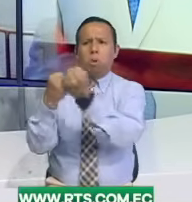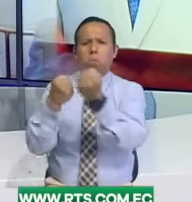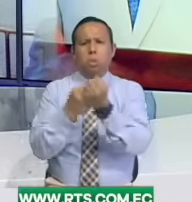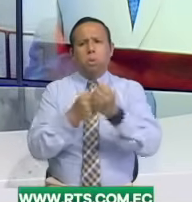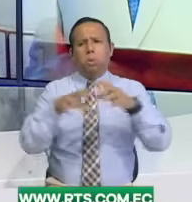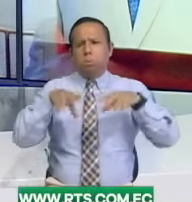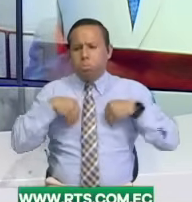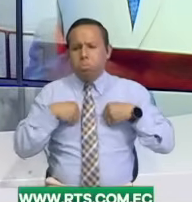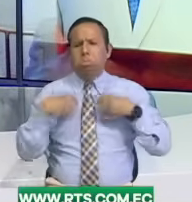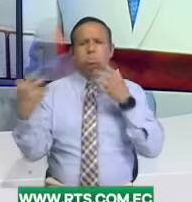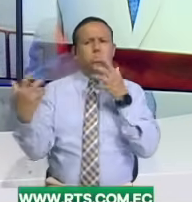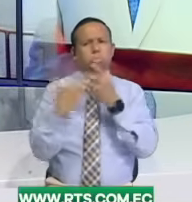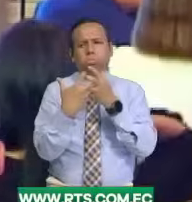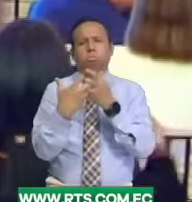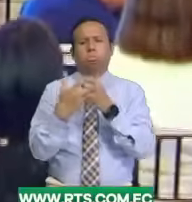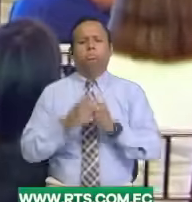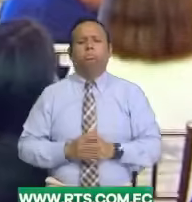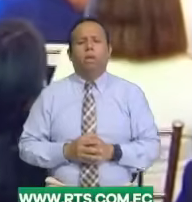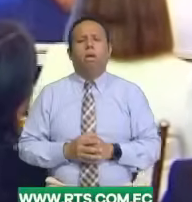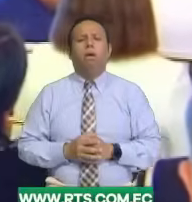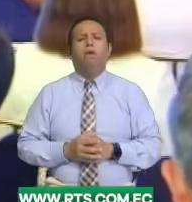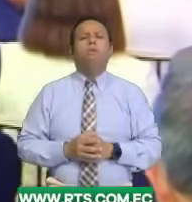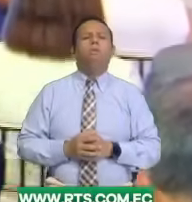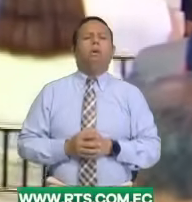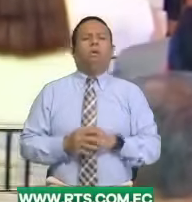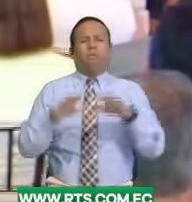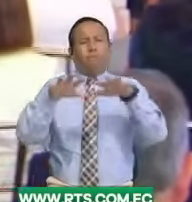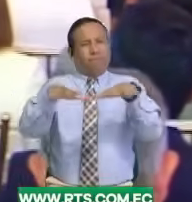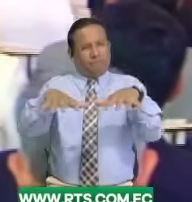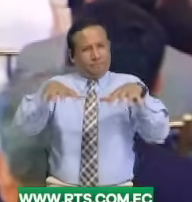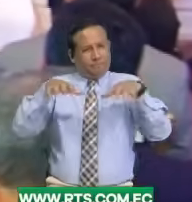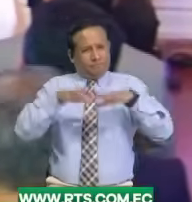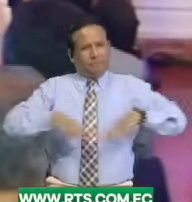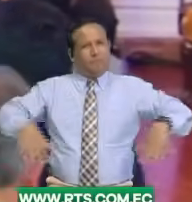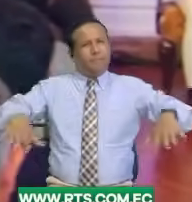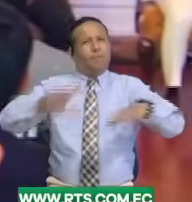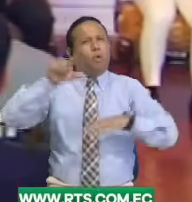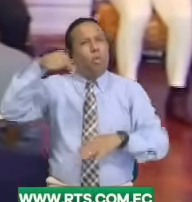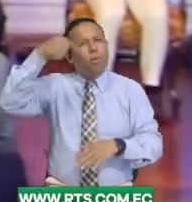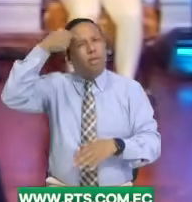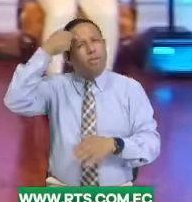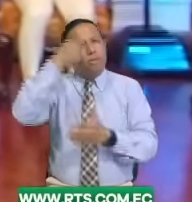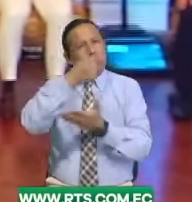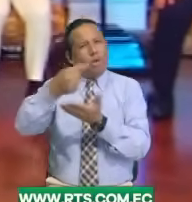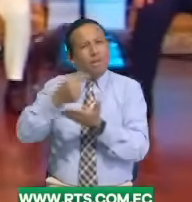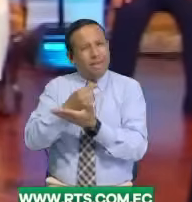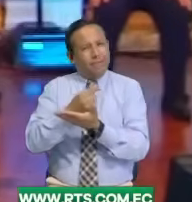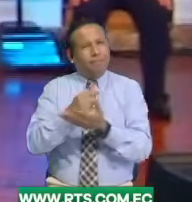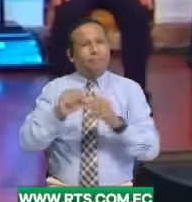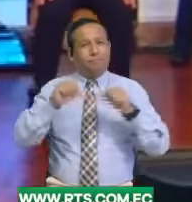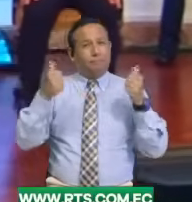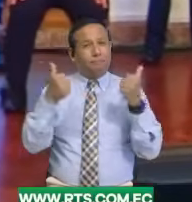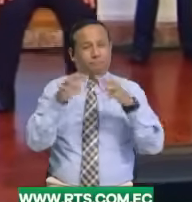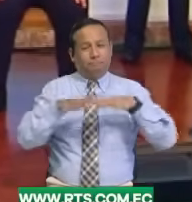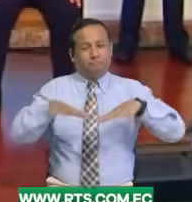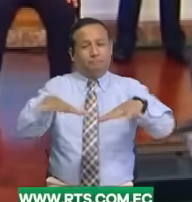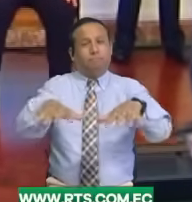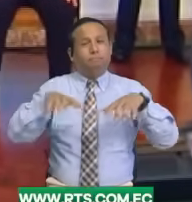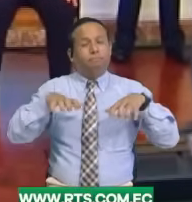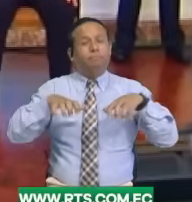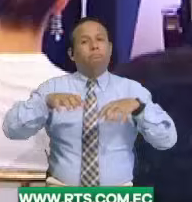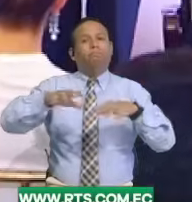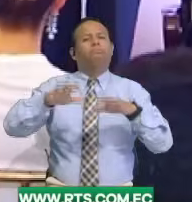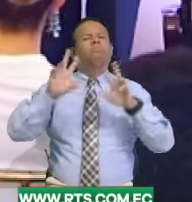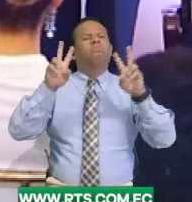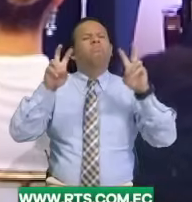ecuatorianos. En el Salón Simón Bolívar de la Gobernación del Guayas se llevó a cabo la sesión solemne por los 204